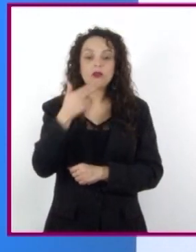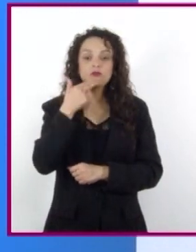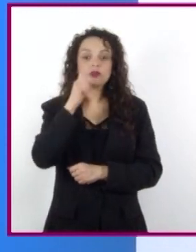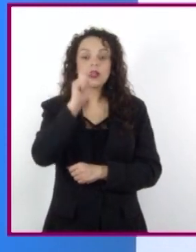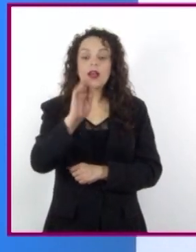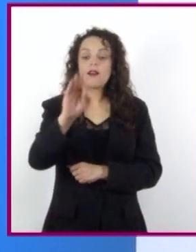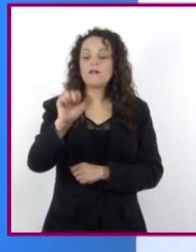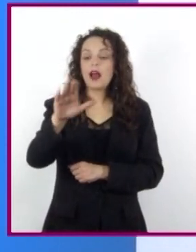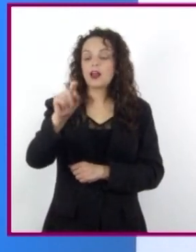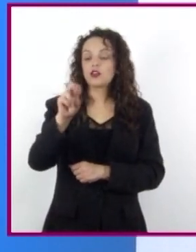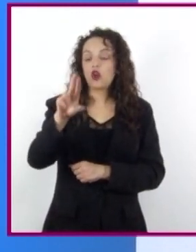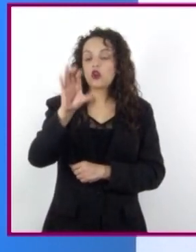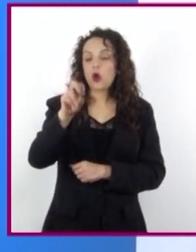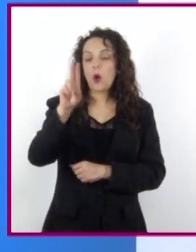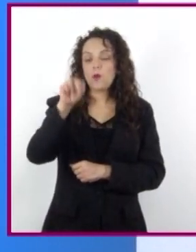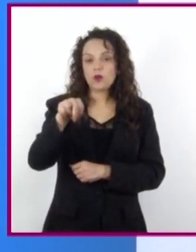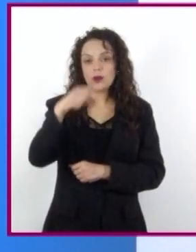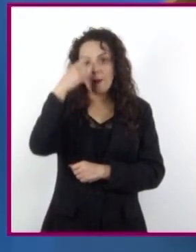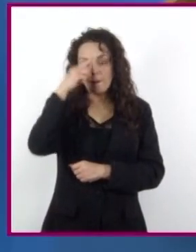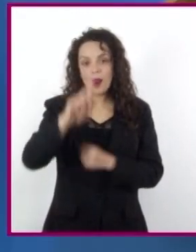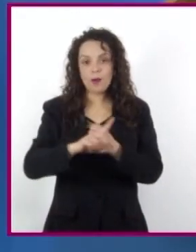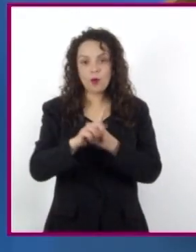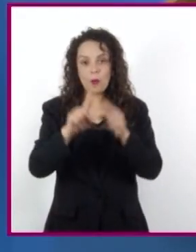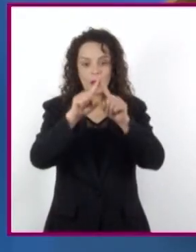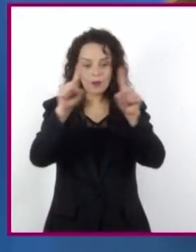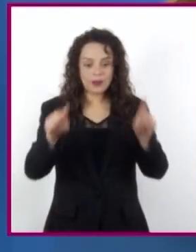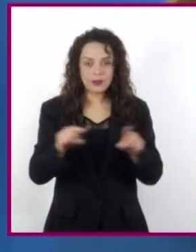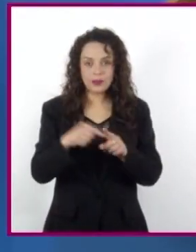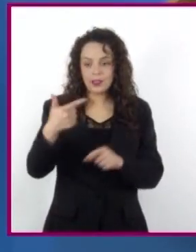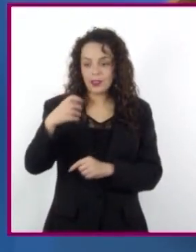común en problemas geométricos.